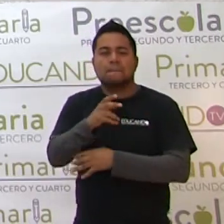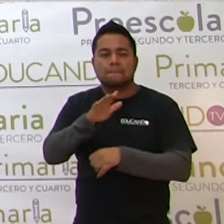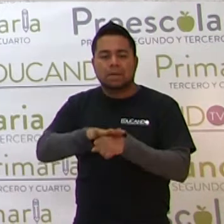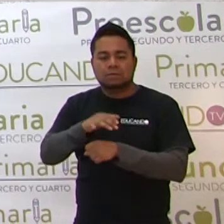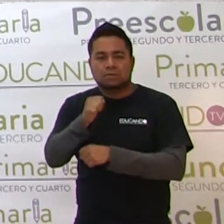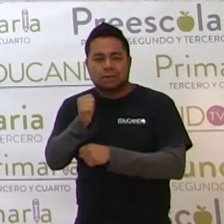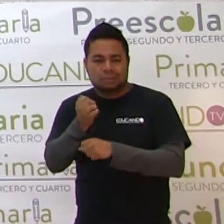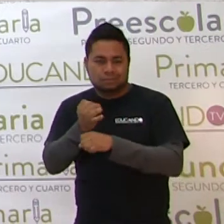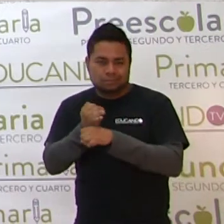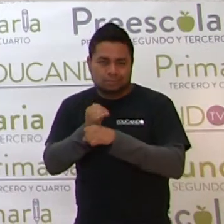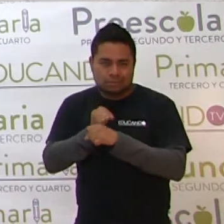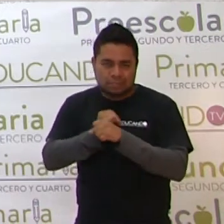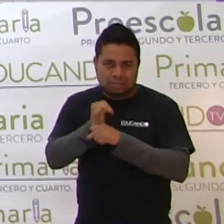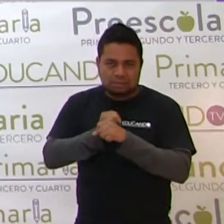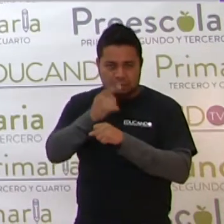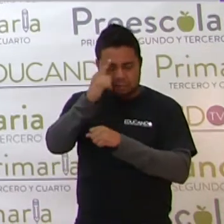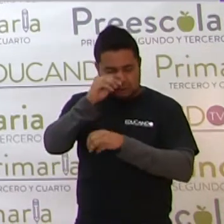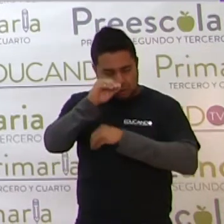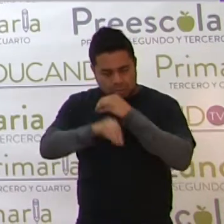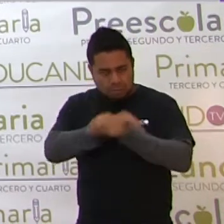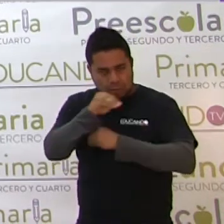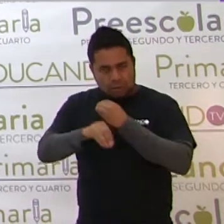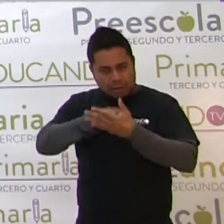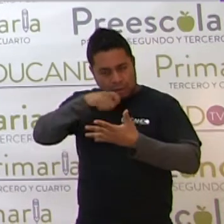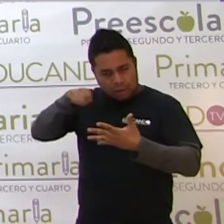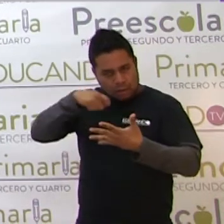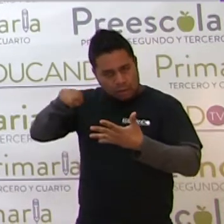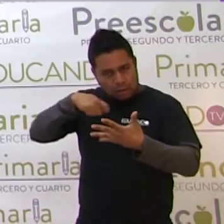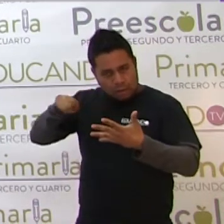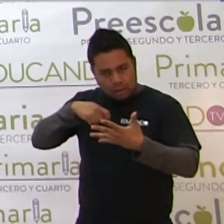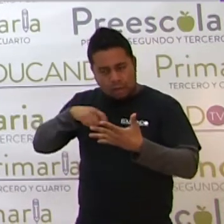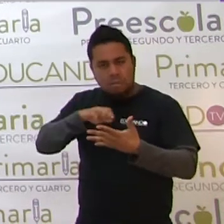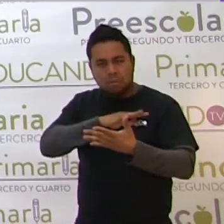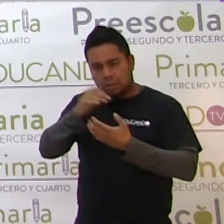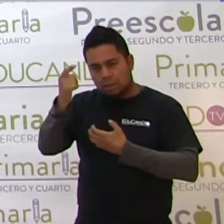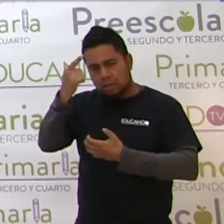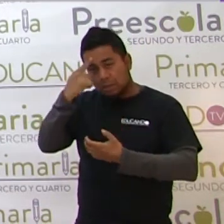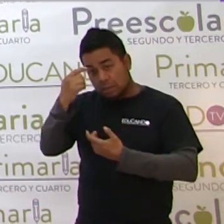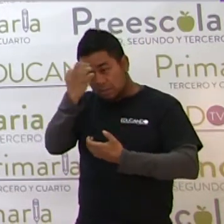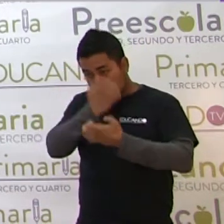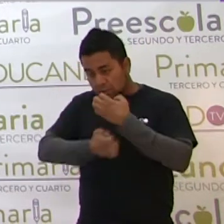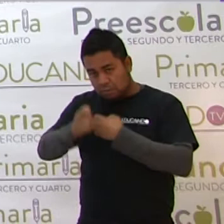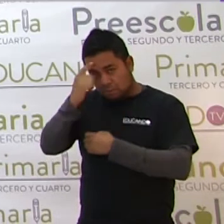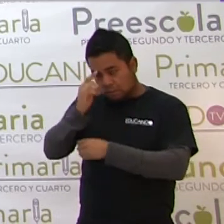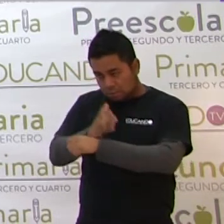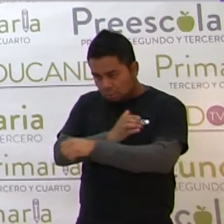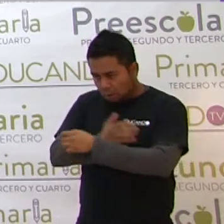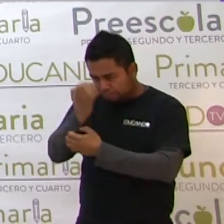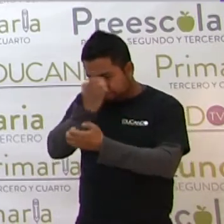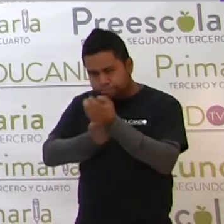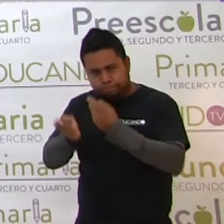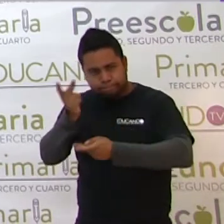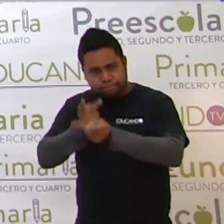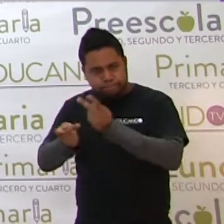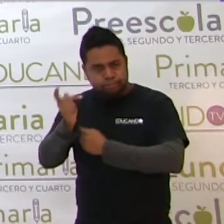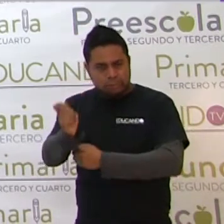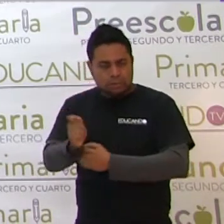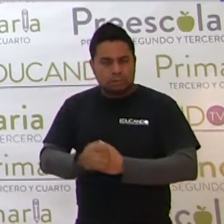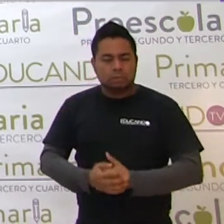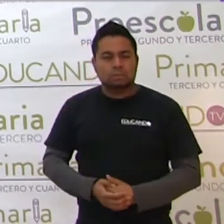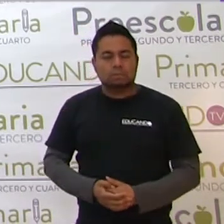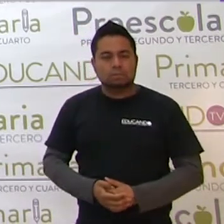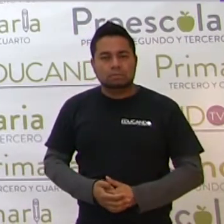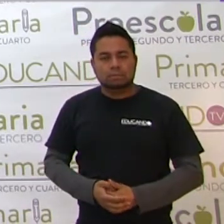para poder hacer sus rúbricas y empezar a hacer la evaluación a sus compañeros. Bien, el siguiente punto va a